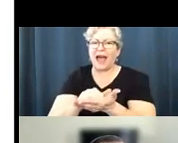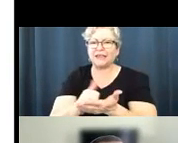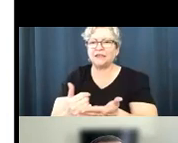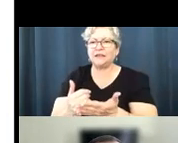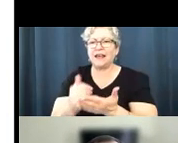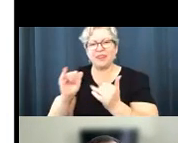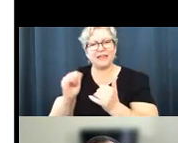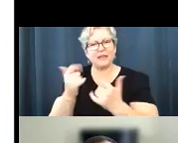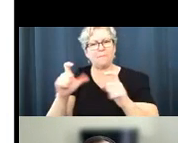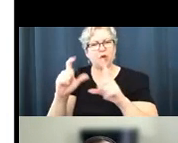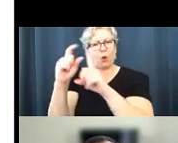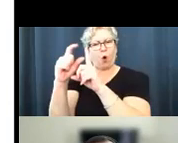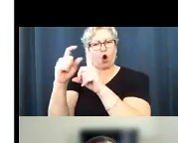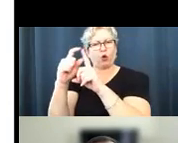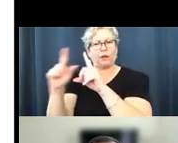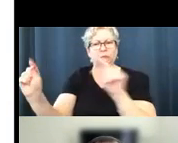y